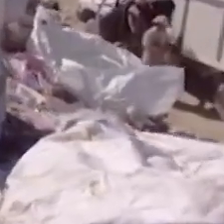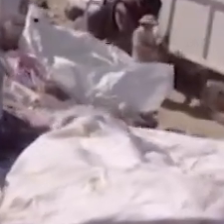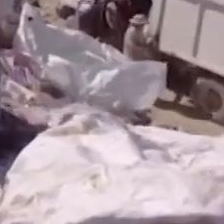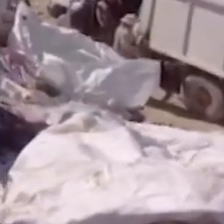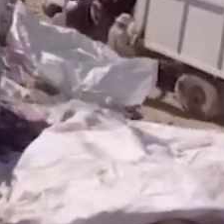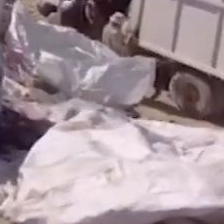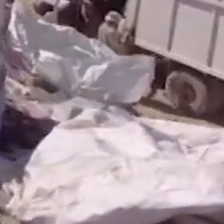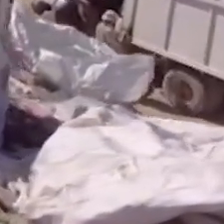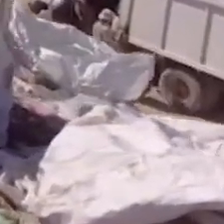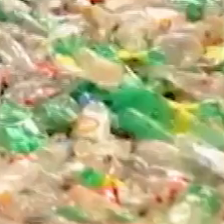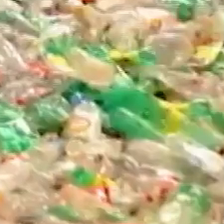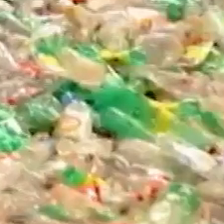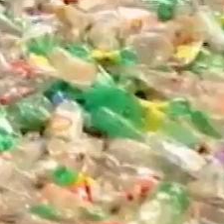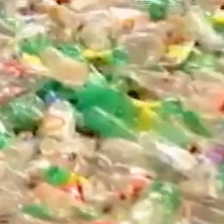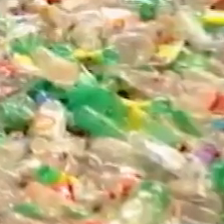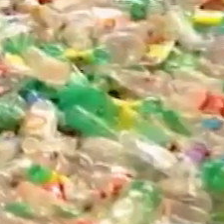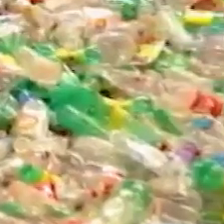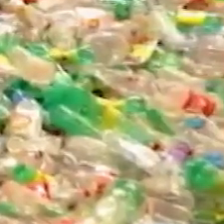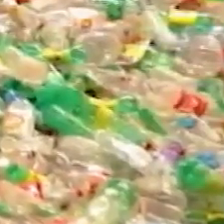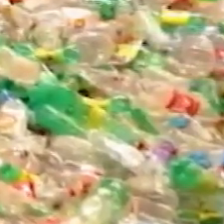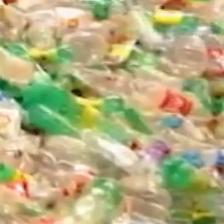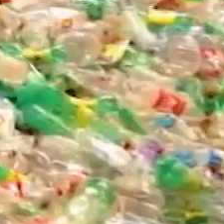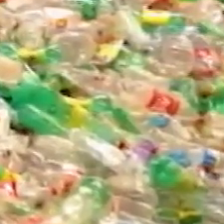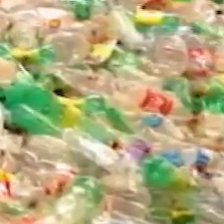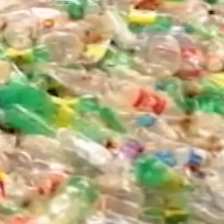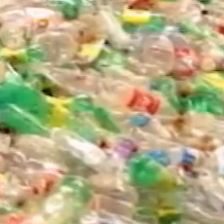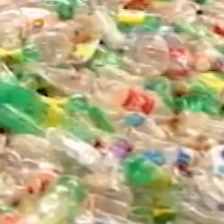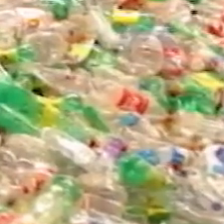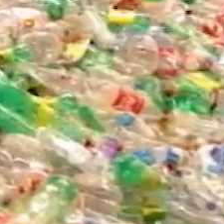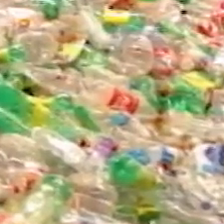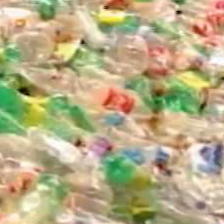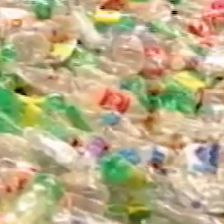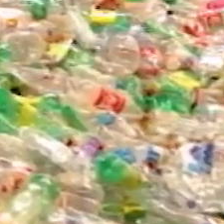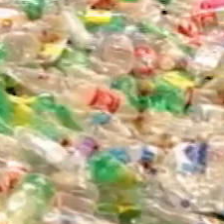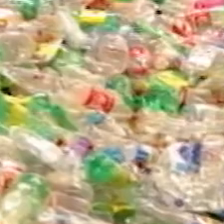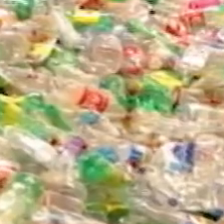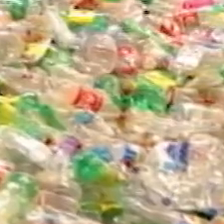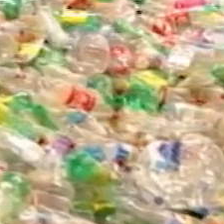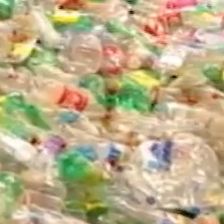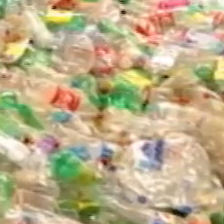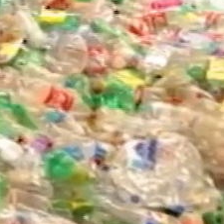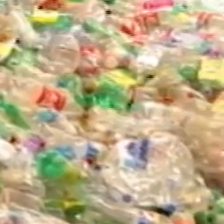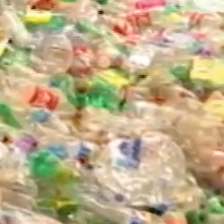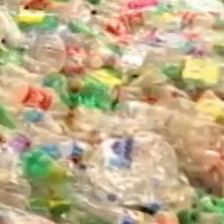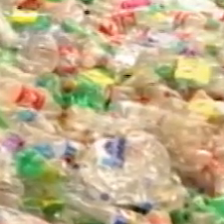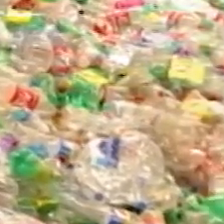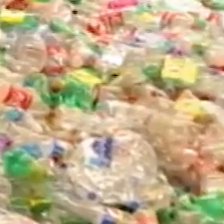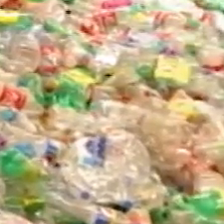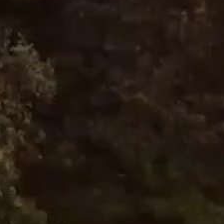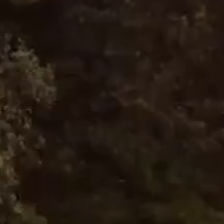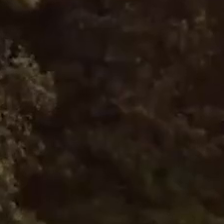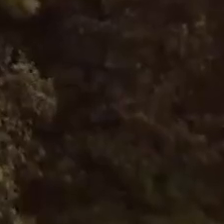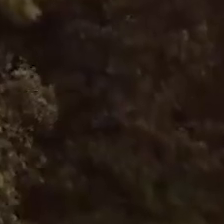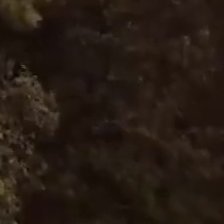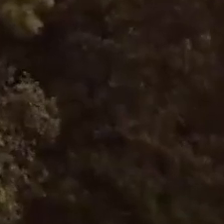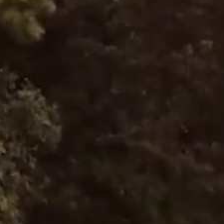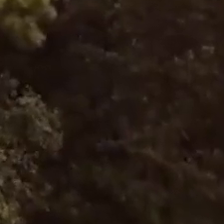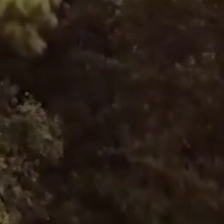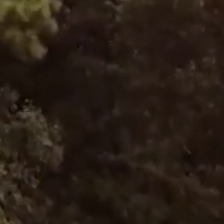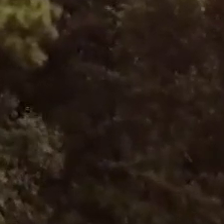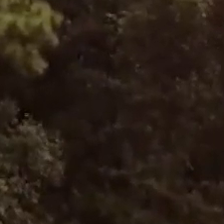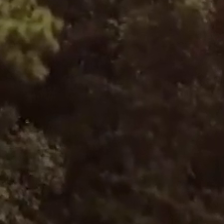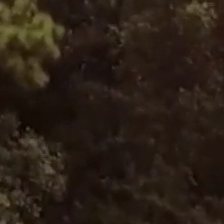a ser utilizados. Sin embargo, el reciclaje nos ofrece una alternativa para aminorar la voraz destrucción de los